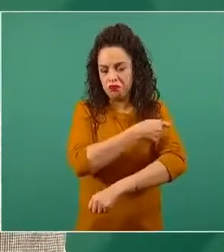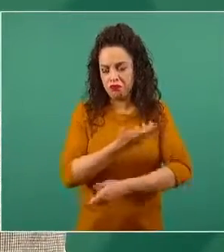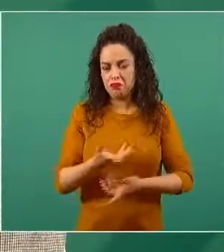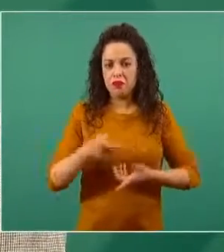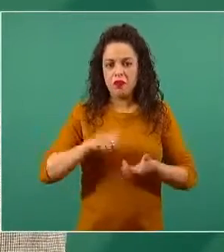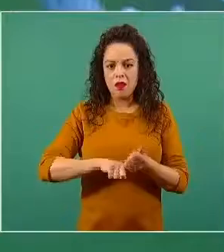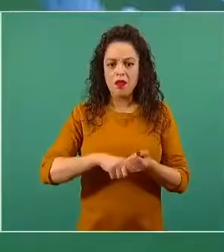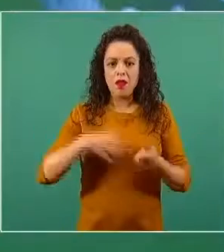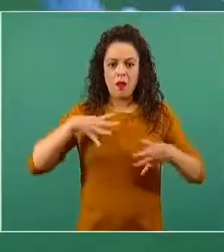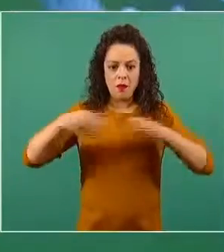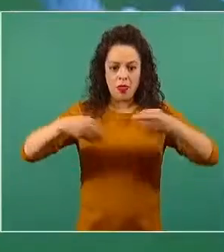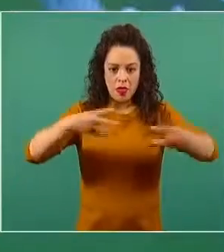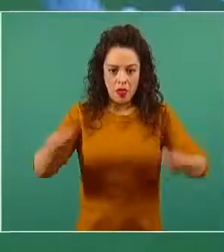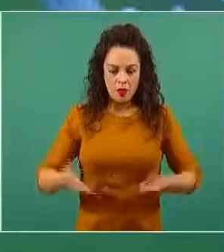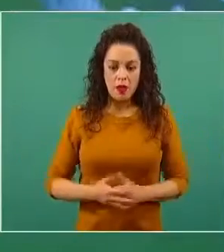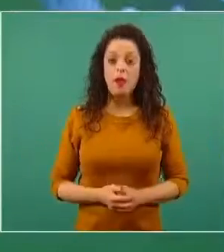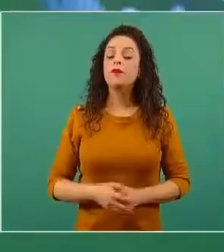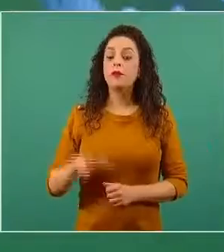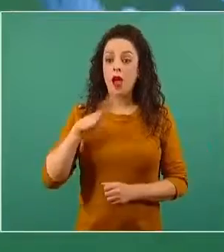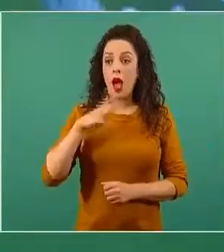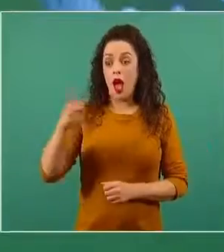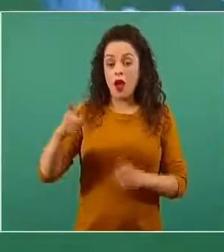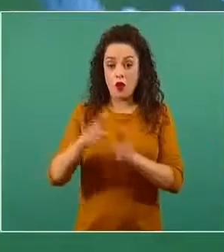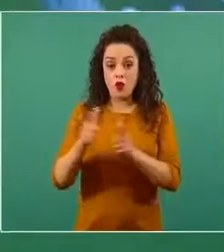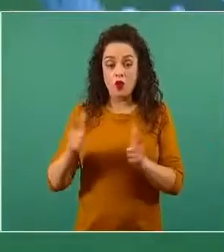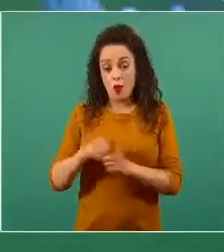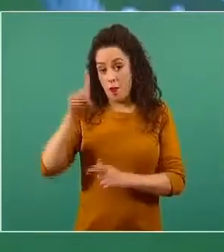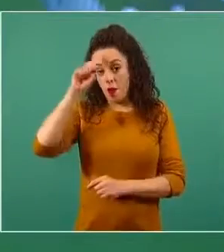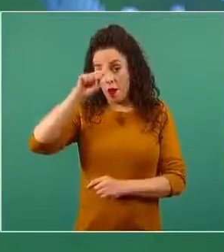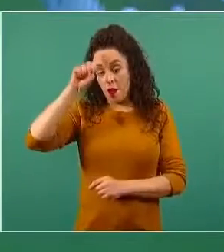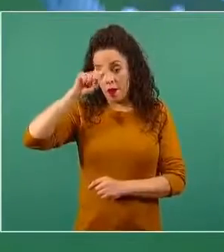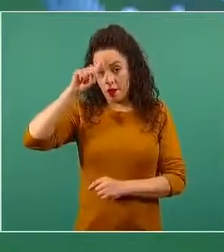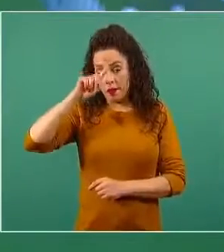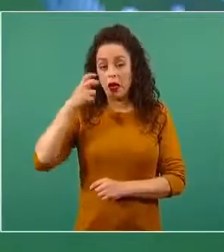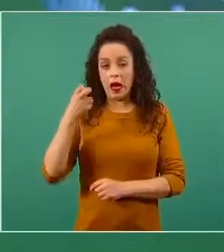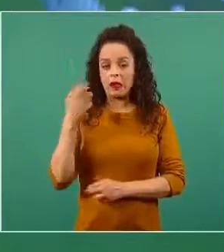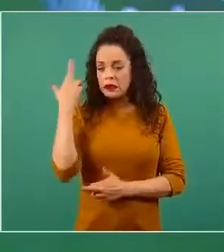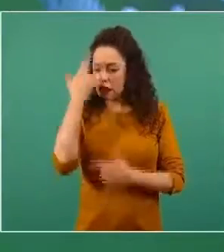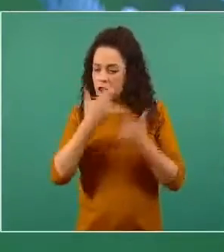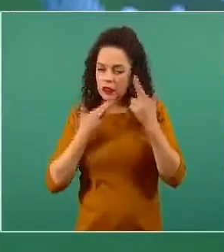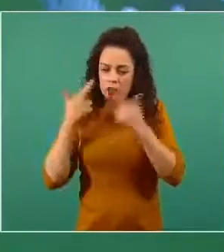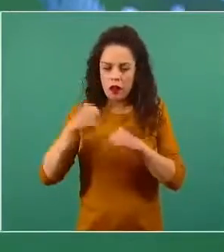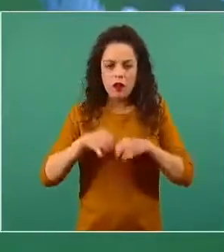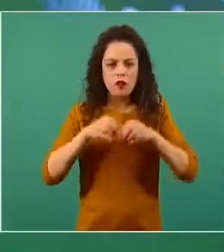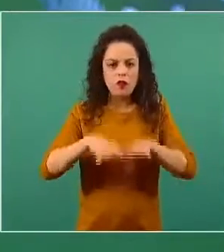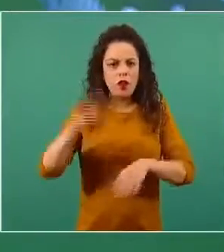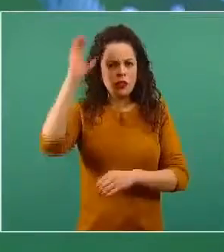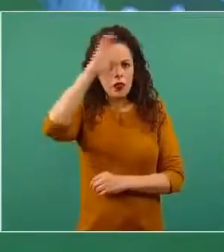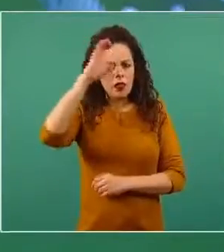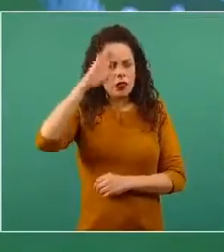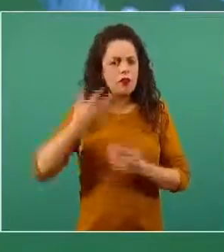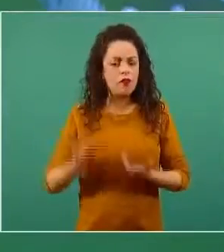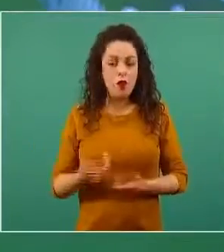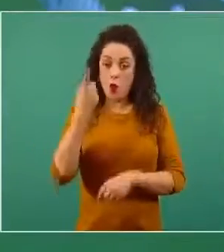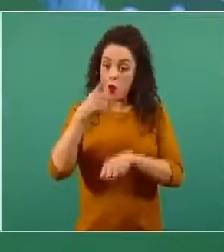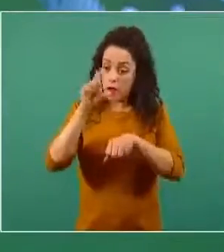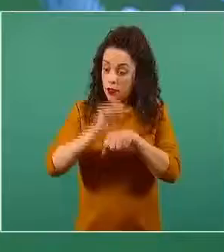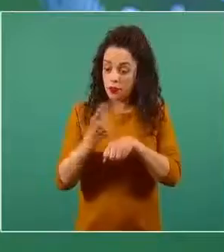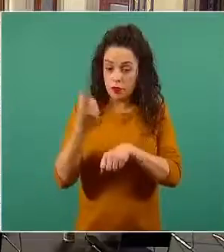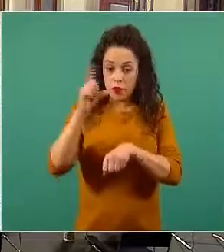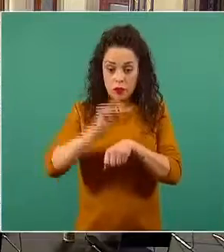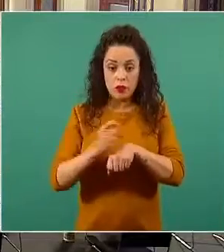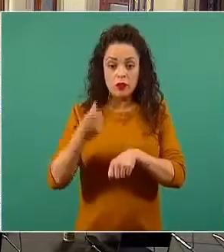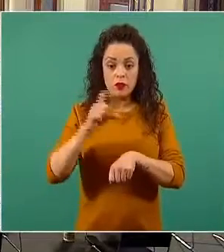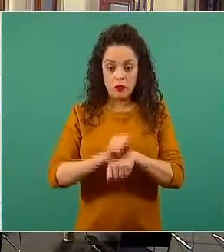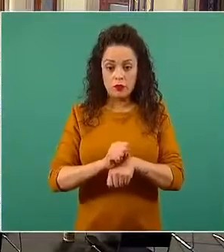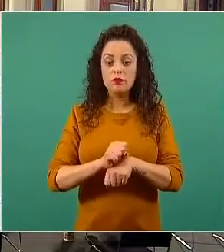técnico asesor de vacunación que revisa esta información científica y sesiona semanalmente, a veces 2 veces a